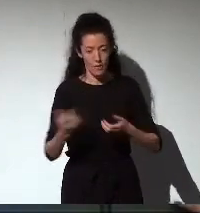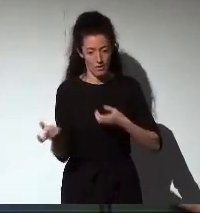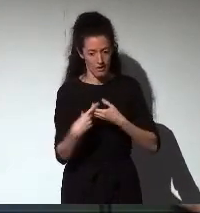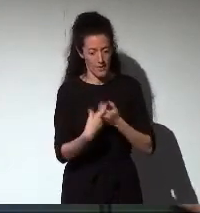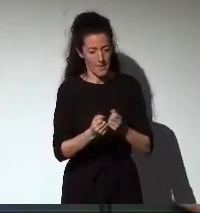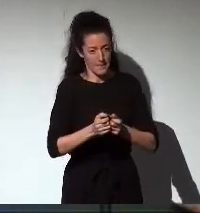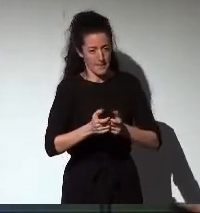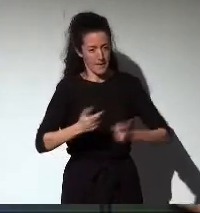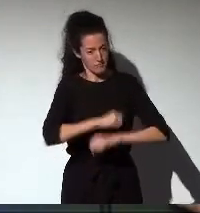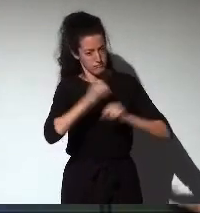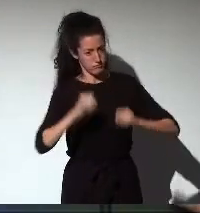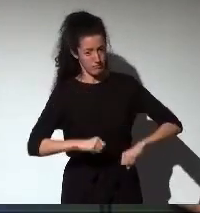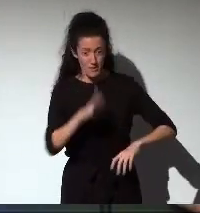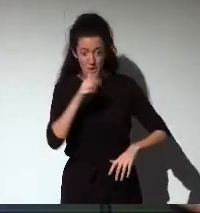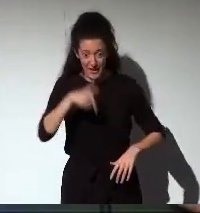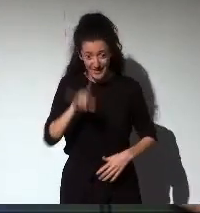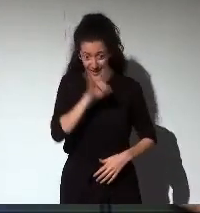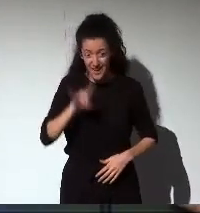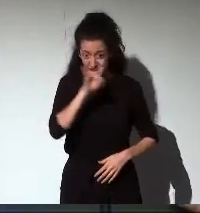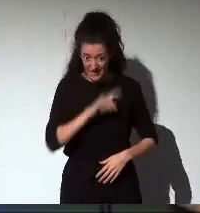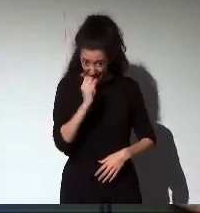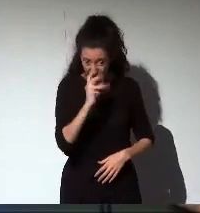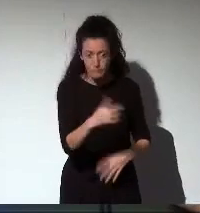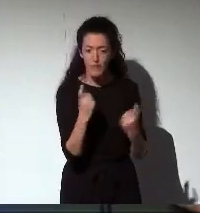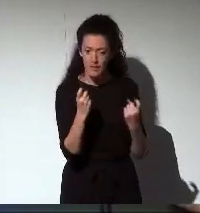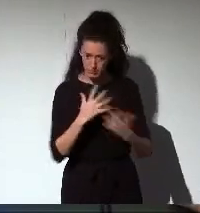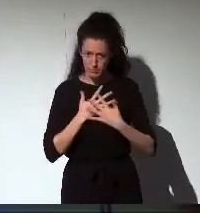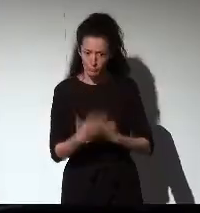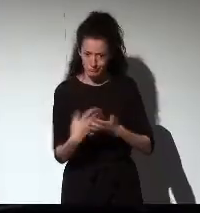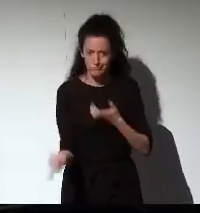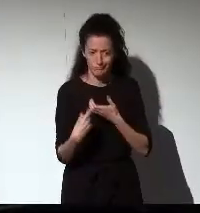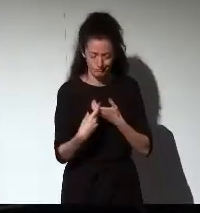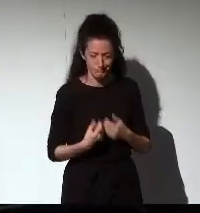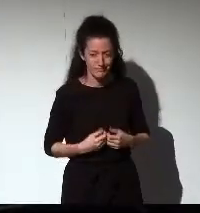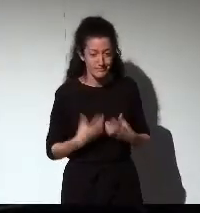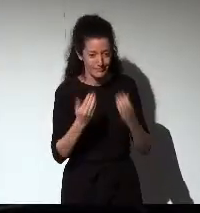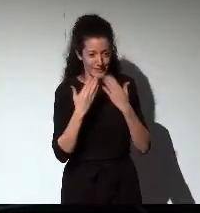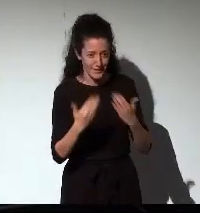que buena falta va a hacer para esta tierra en los próximos años. Muchas gracias. Gracias, gracias.